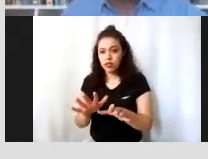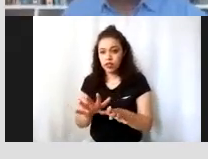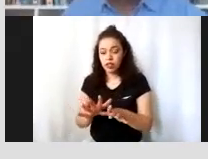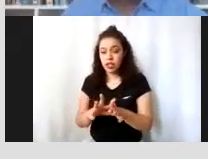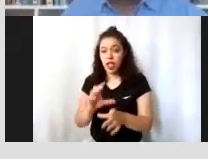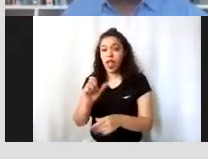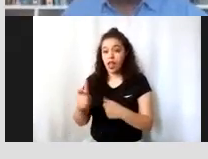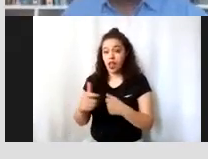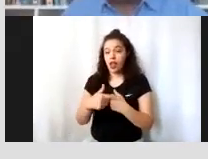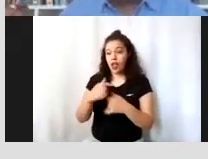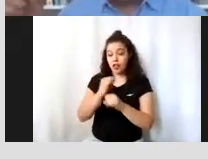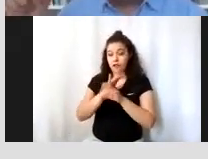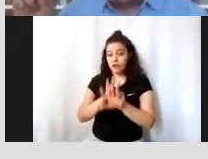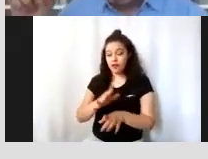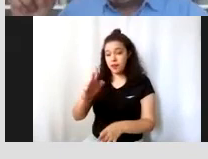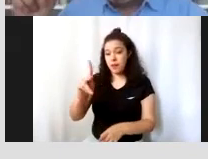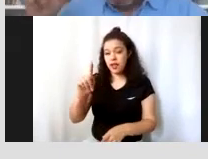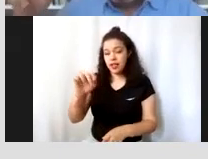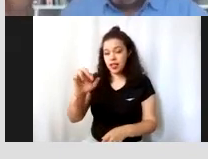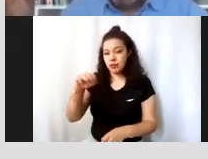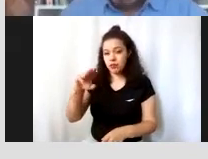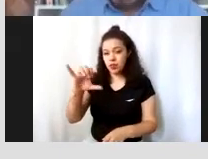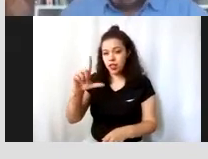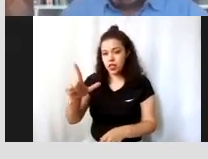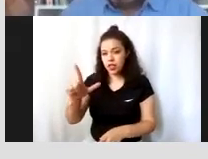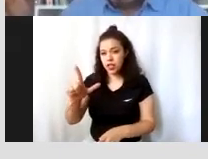patrimoniales. Y puede ya no ser